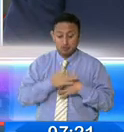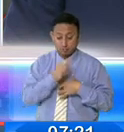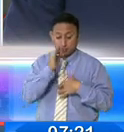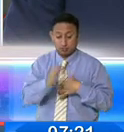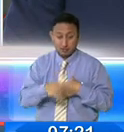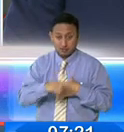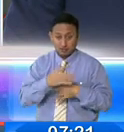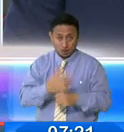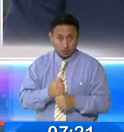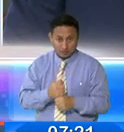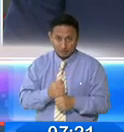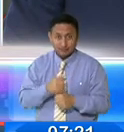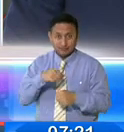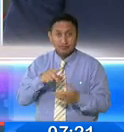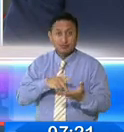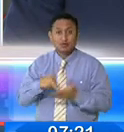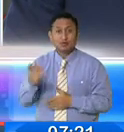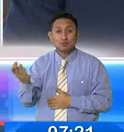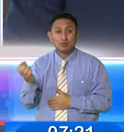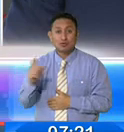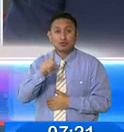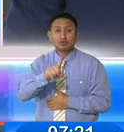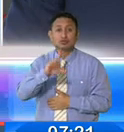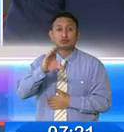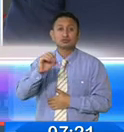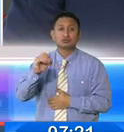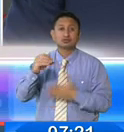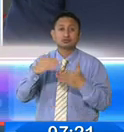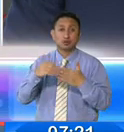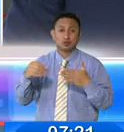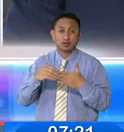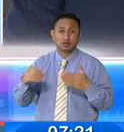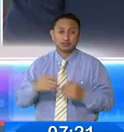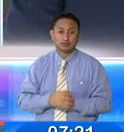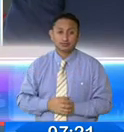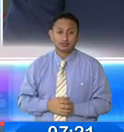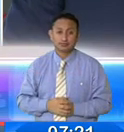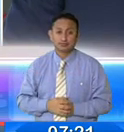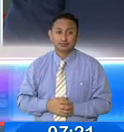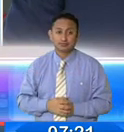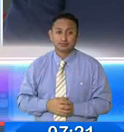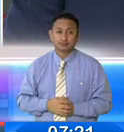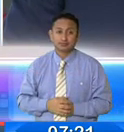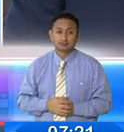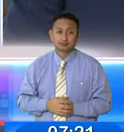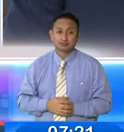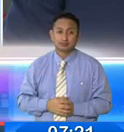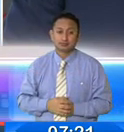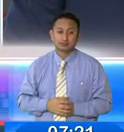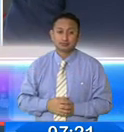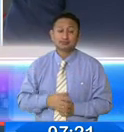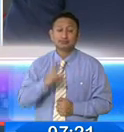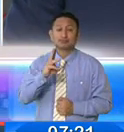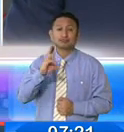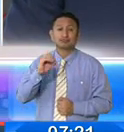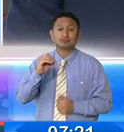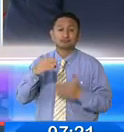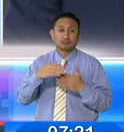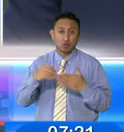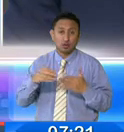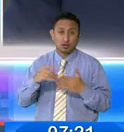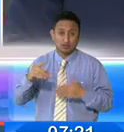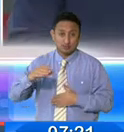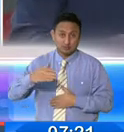Ese bono será de $100 para los trabajadores que perdieron sus puestos de trabajo y de $60 para los que ganan el